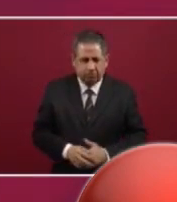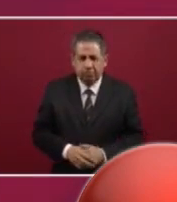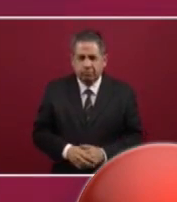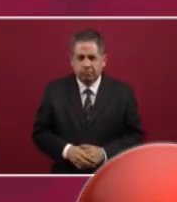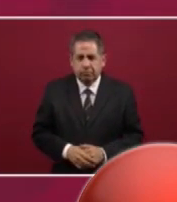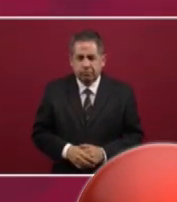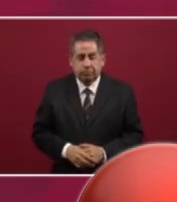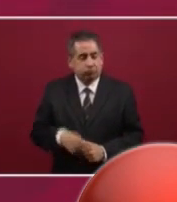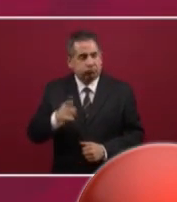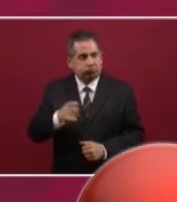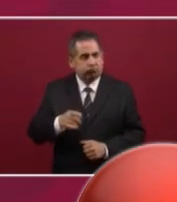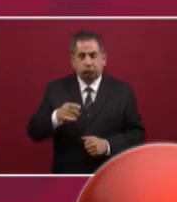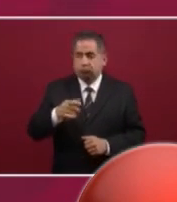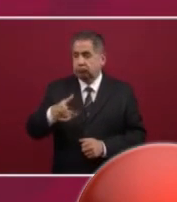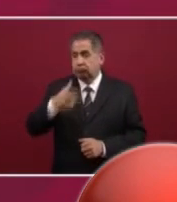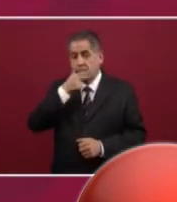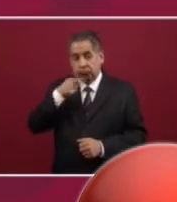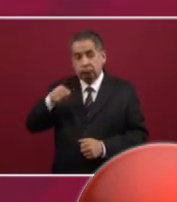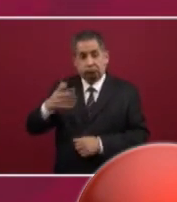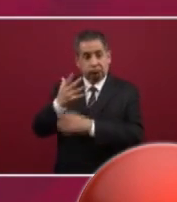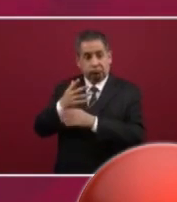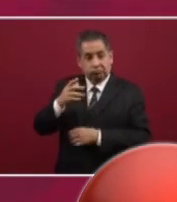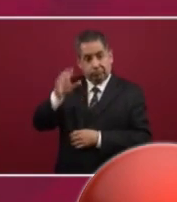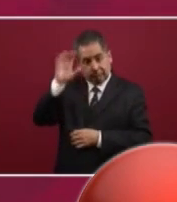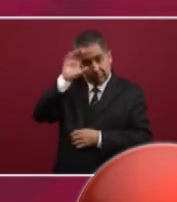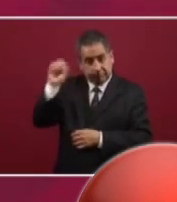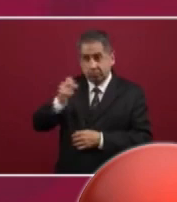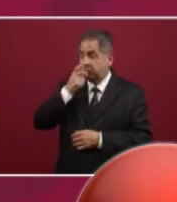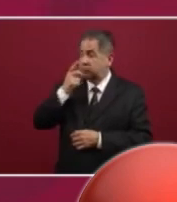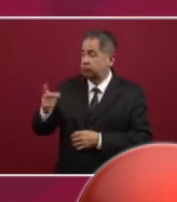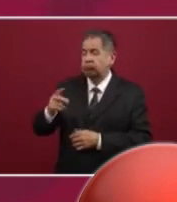el apóstol de la igualdad,